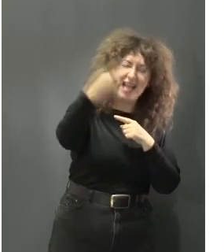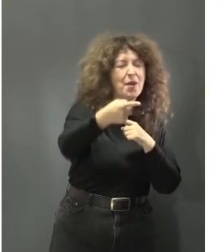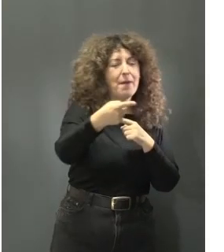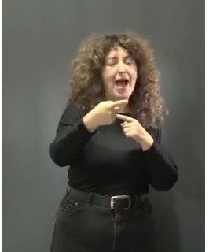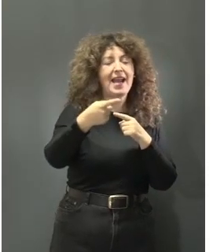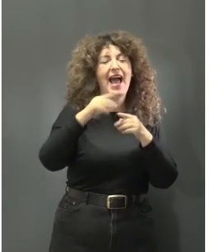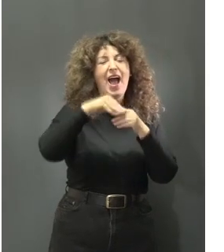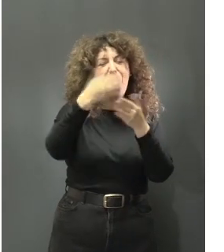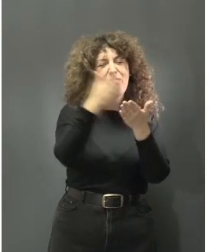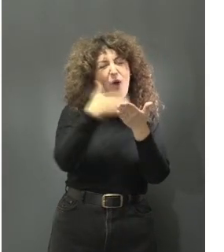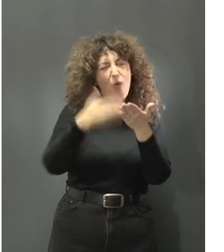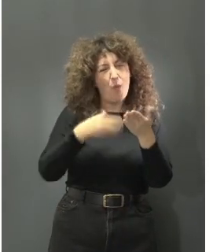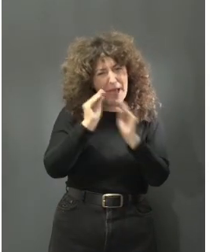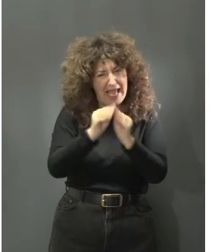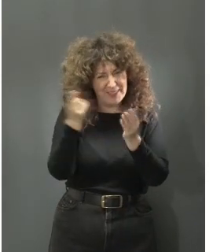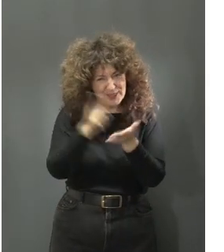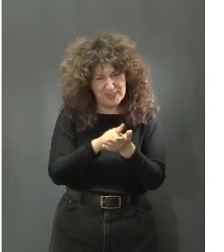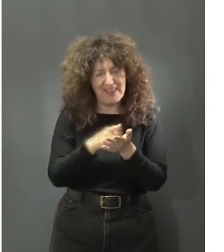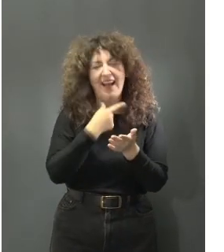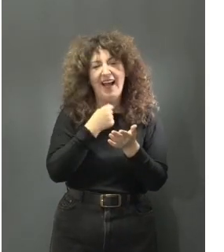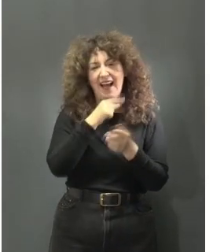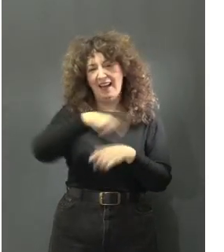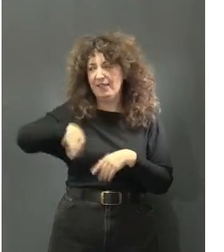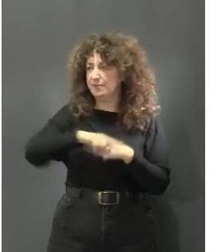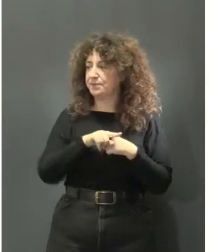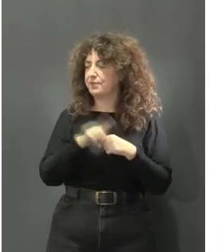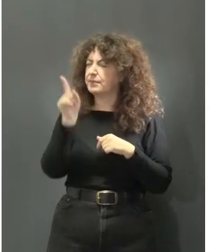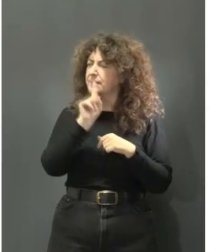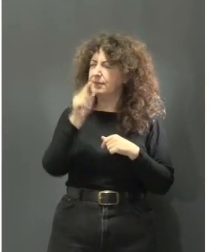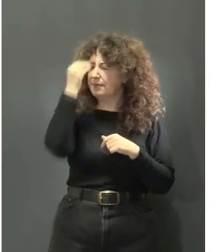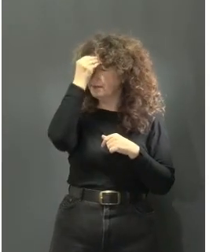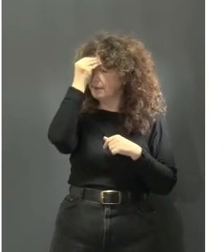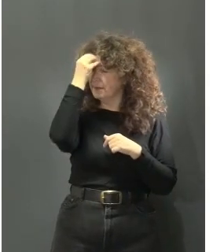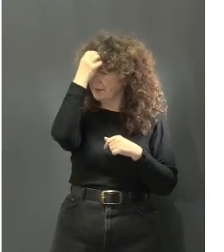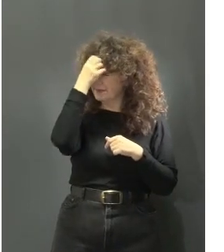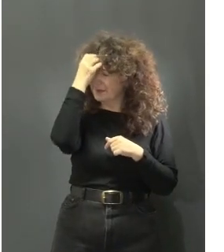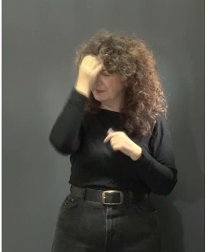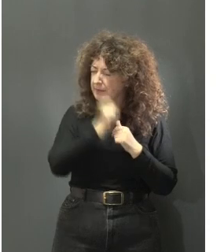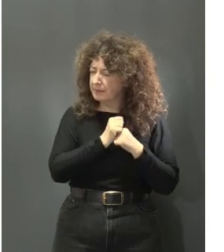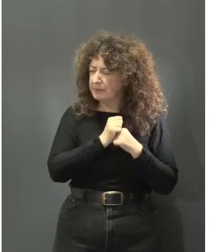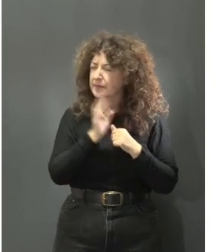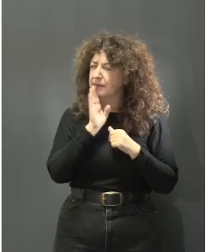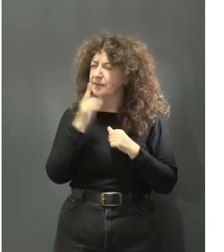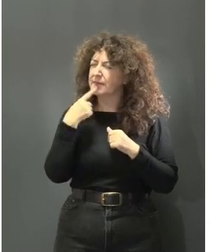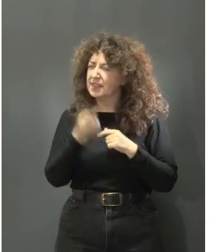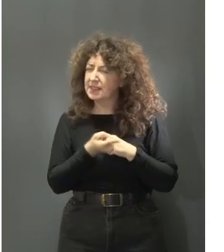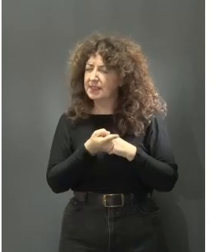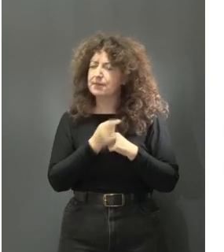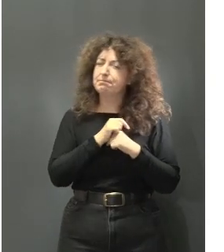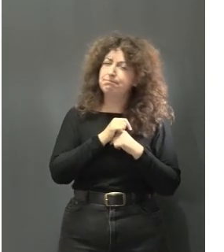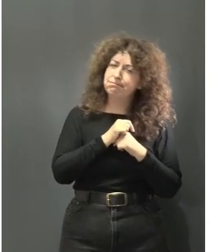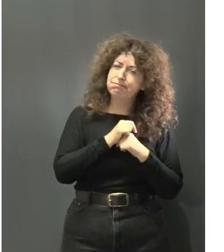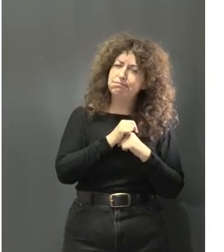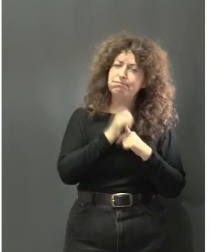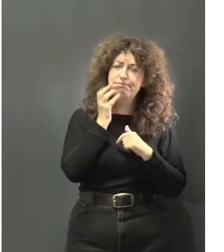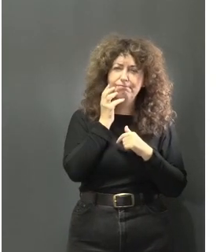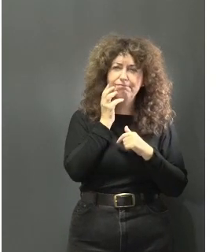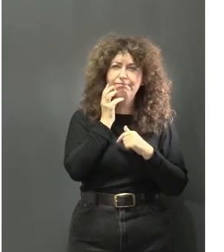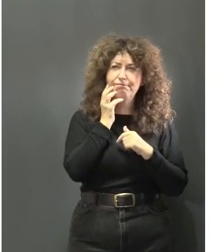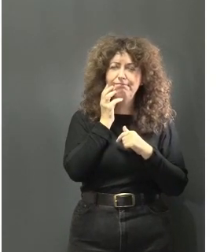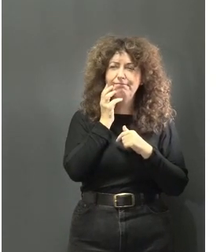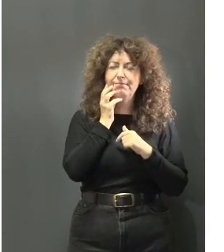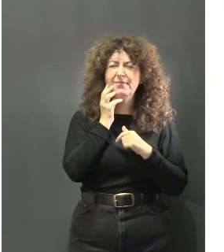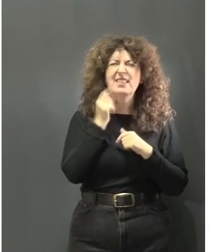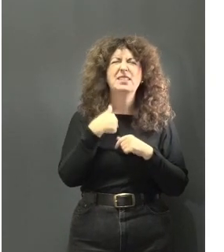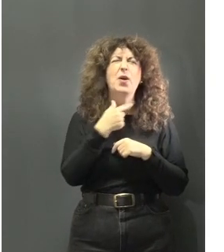No, estaba pensando, es que cuando has dicho esto, digo, ¿qué es lo